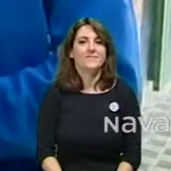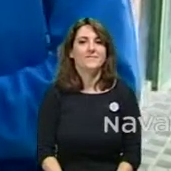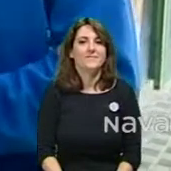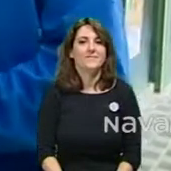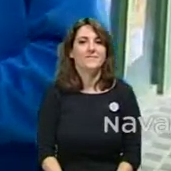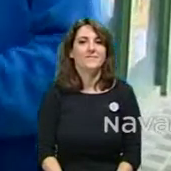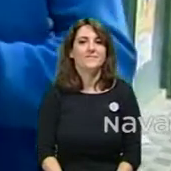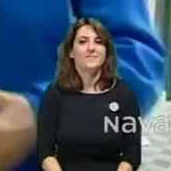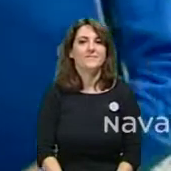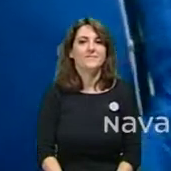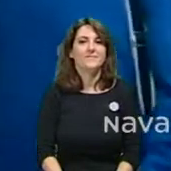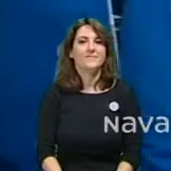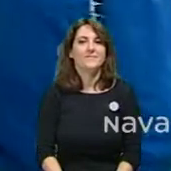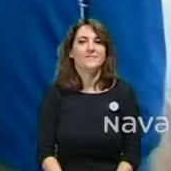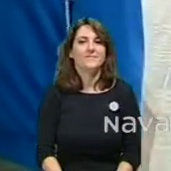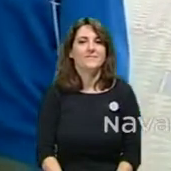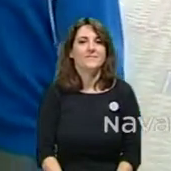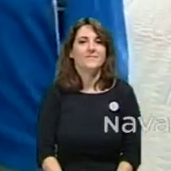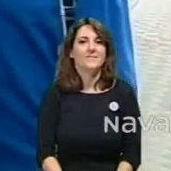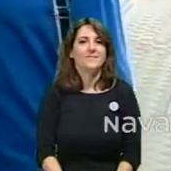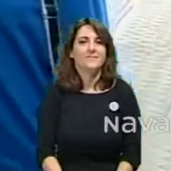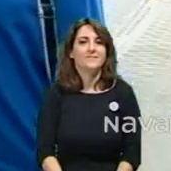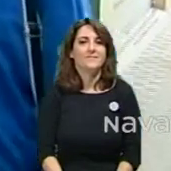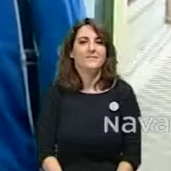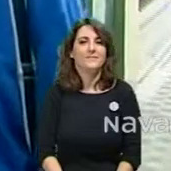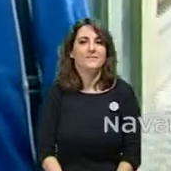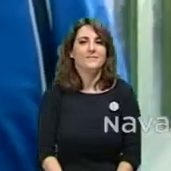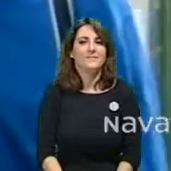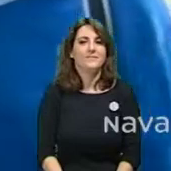ihr sehen könnt, haben wir sogar ein Plakat.